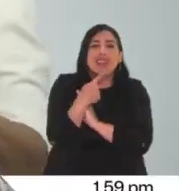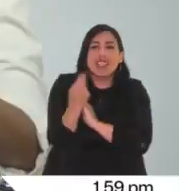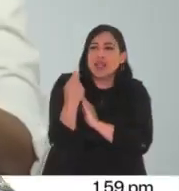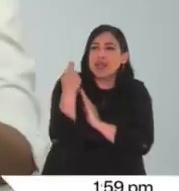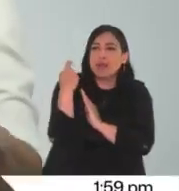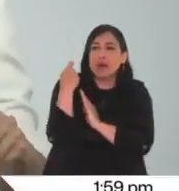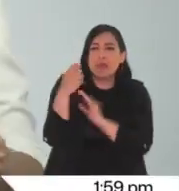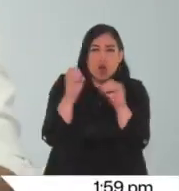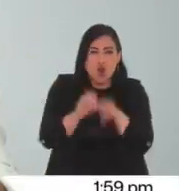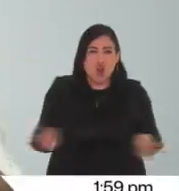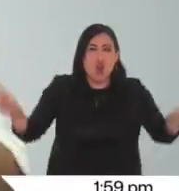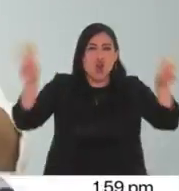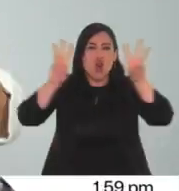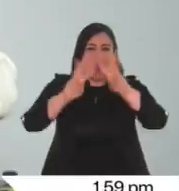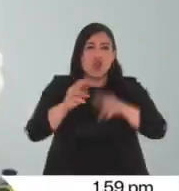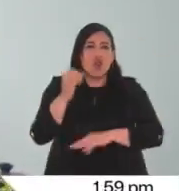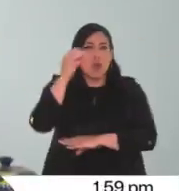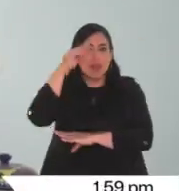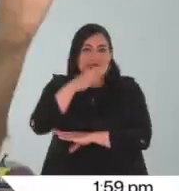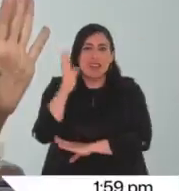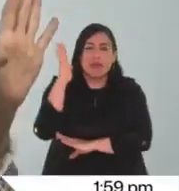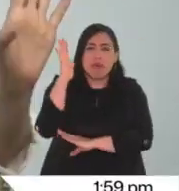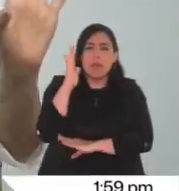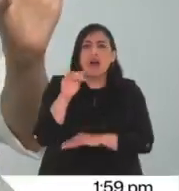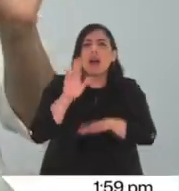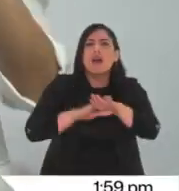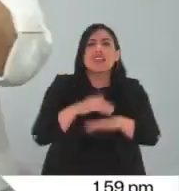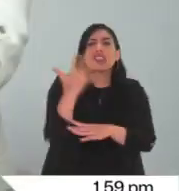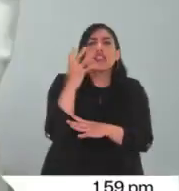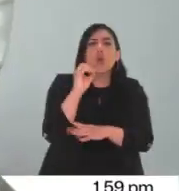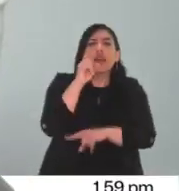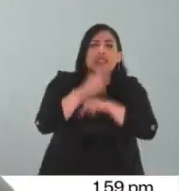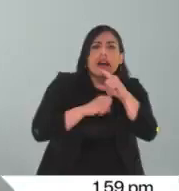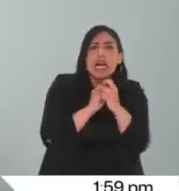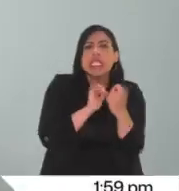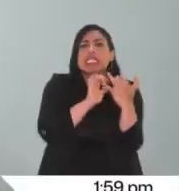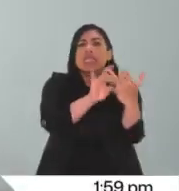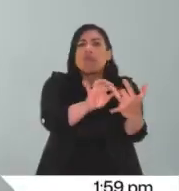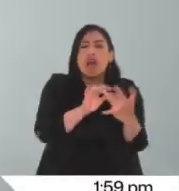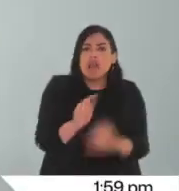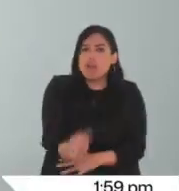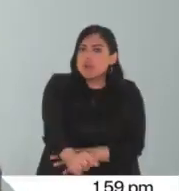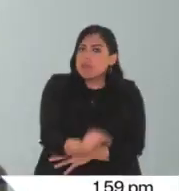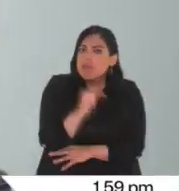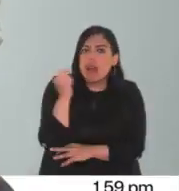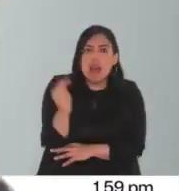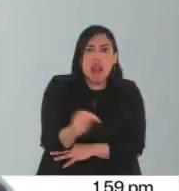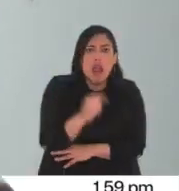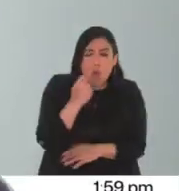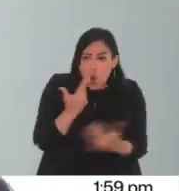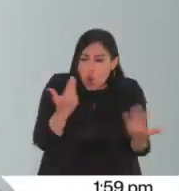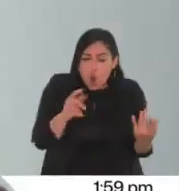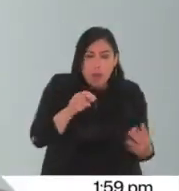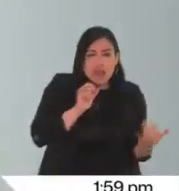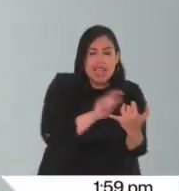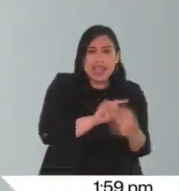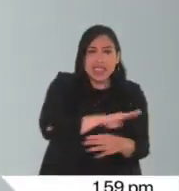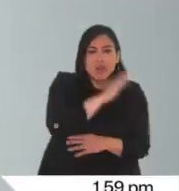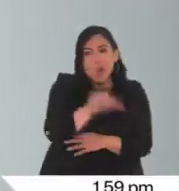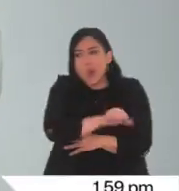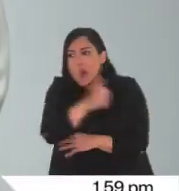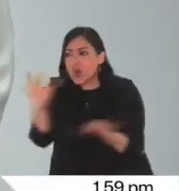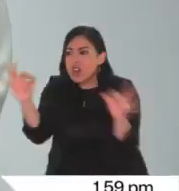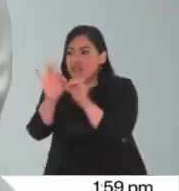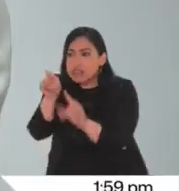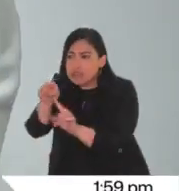en las Naciones Unidas que esos 50 años de guerra contra las drogas han fracasado Y qué hay que hacer hay que hacer otra mirada y él ha